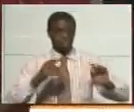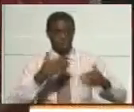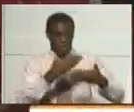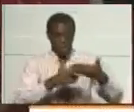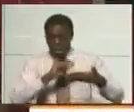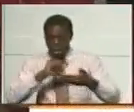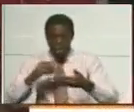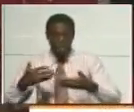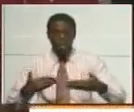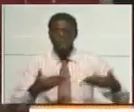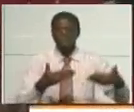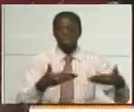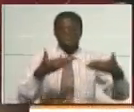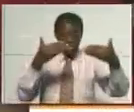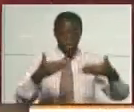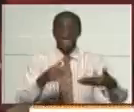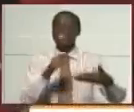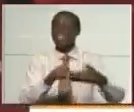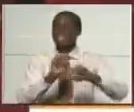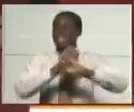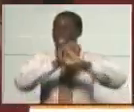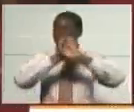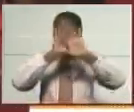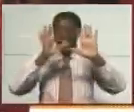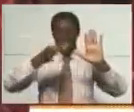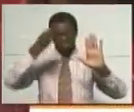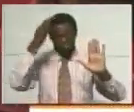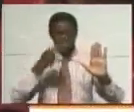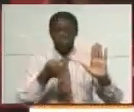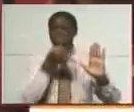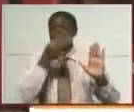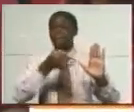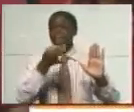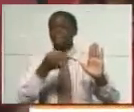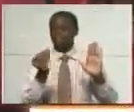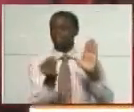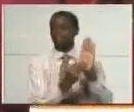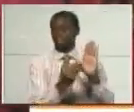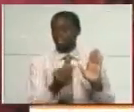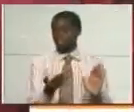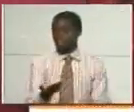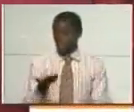fue clara, directa y expresa cuando